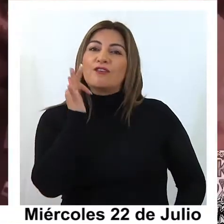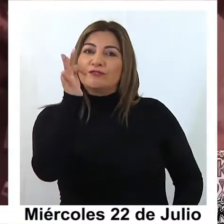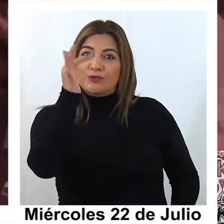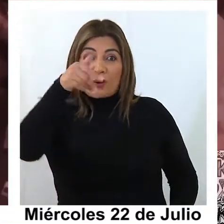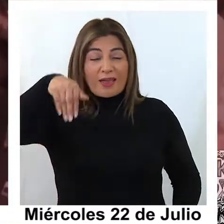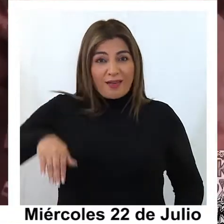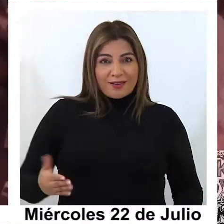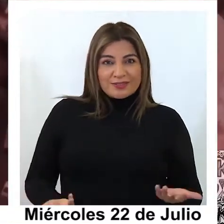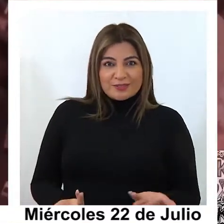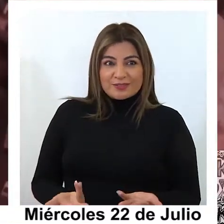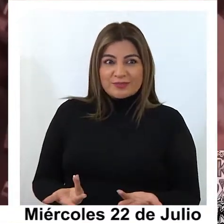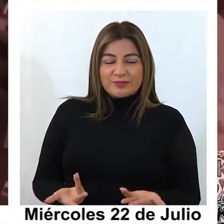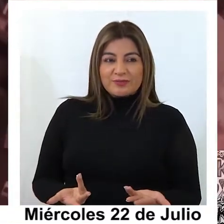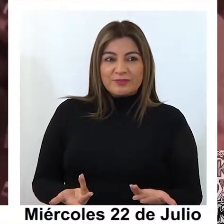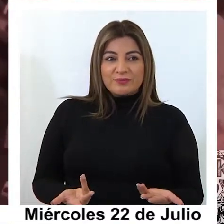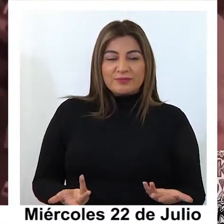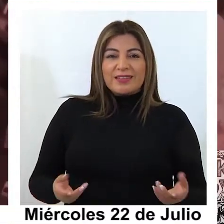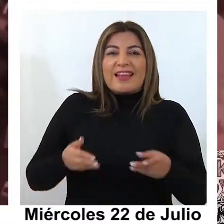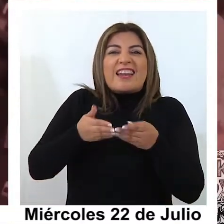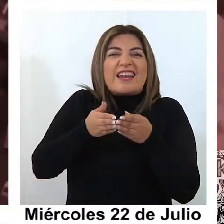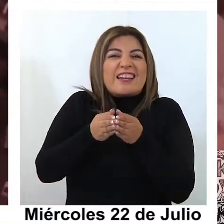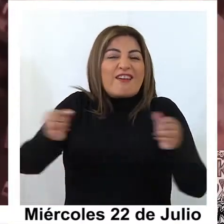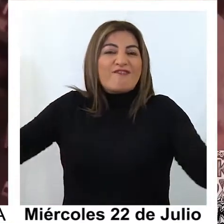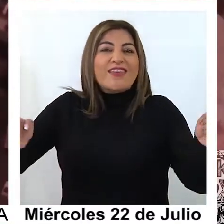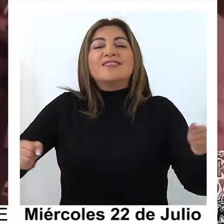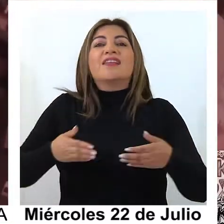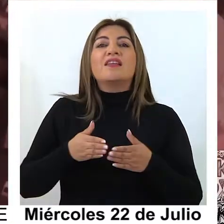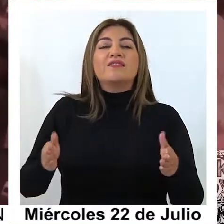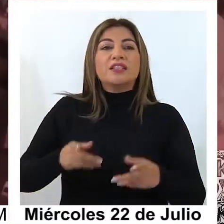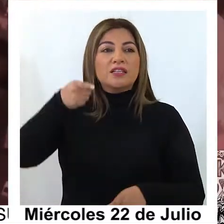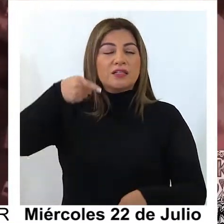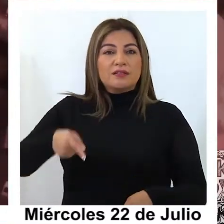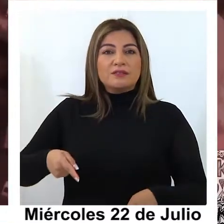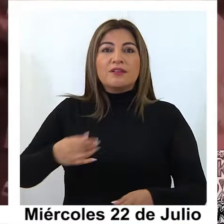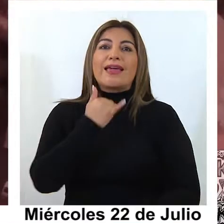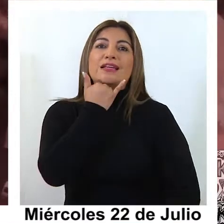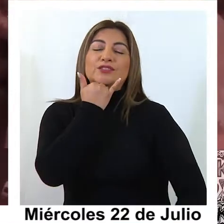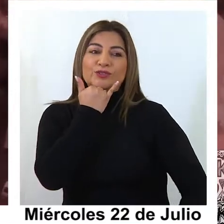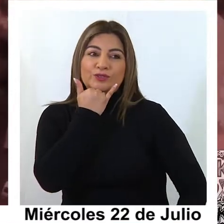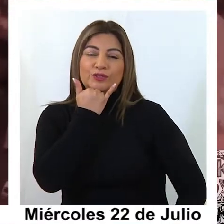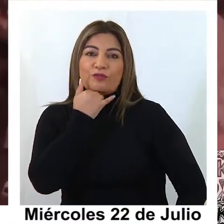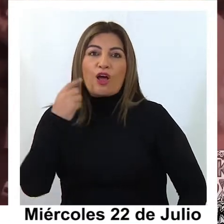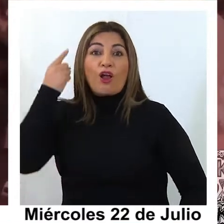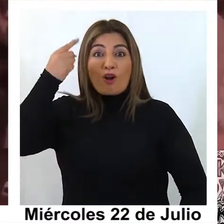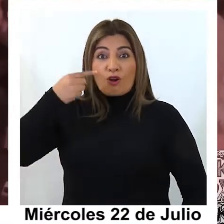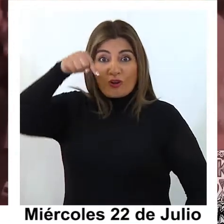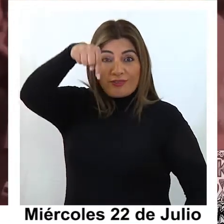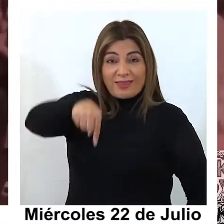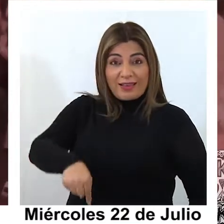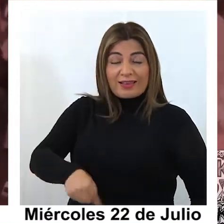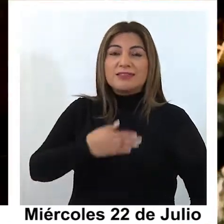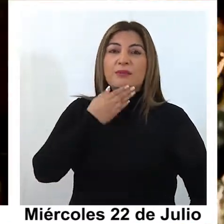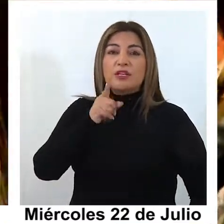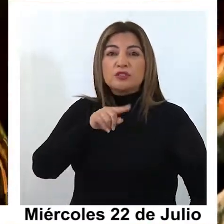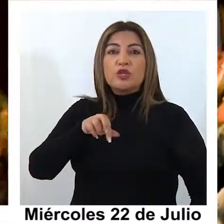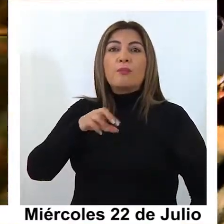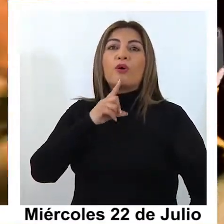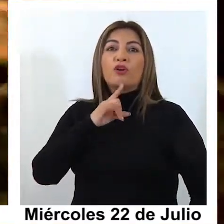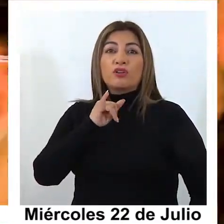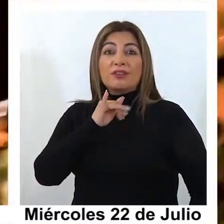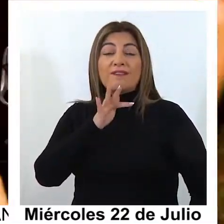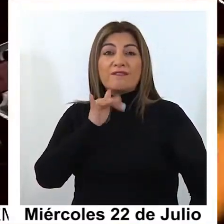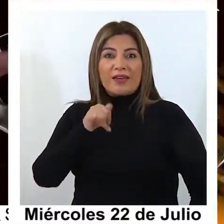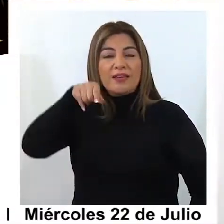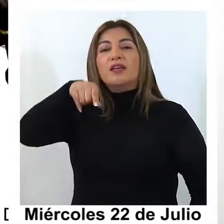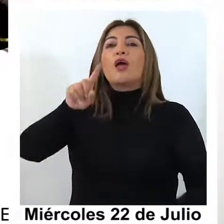Mientras tanto, Revienta en Libertad ya se encuentra disponible en el canal de YouTube de Locos de Acá y en Spotify, música